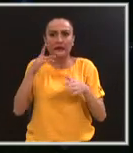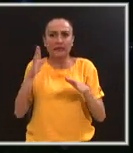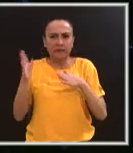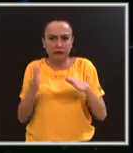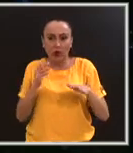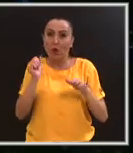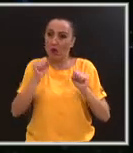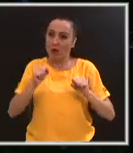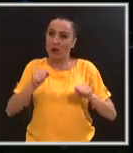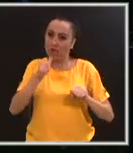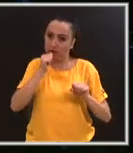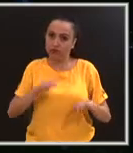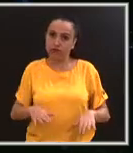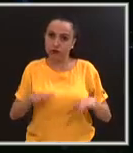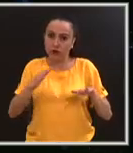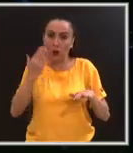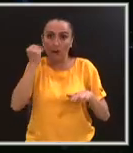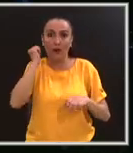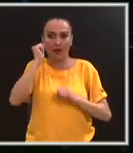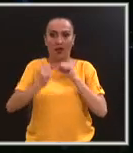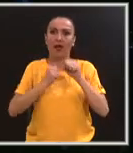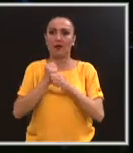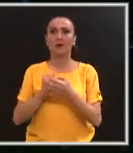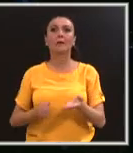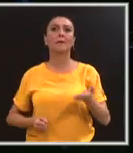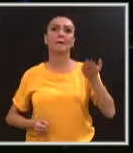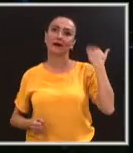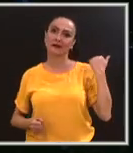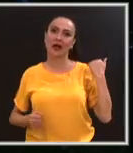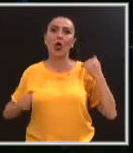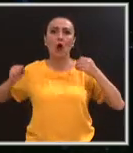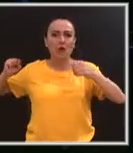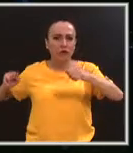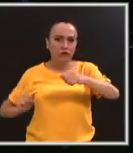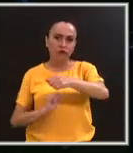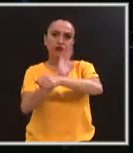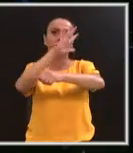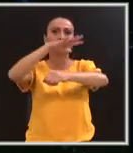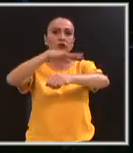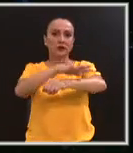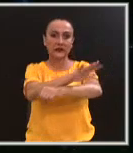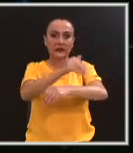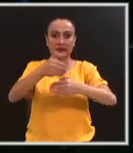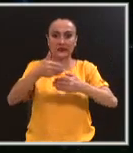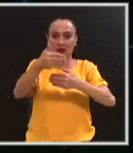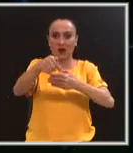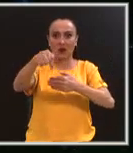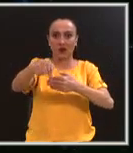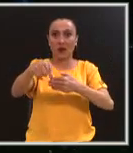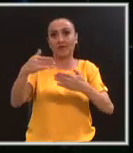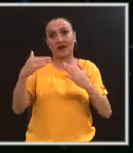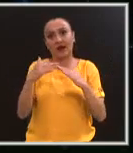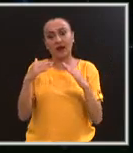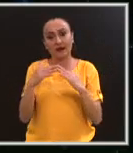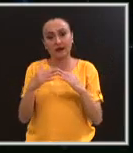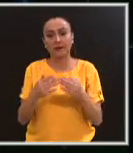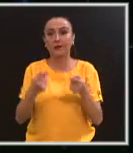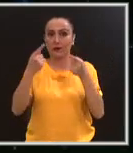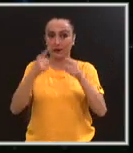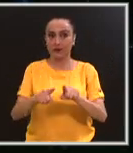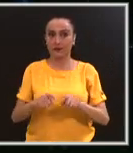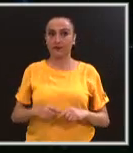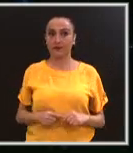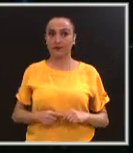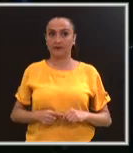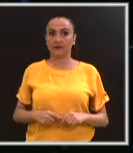inund ya que el año anterior debido a la marea alta el mar llegó hasta sus hogares provocando